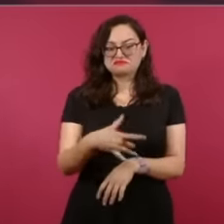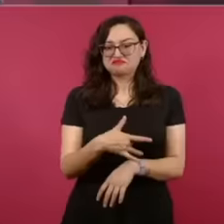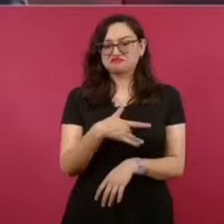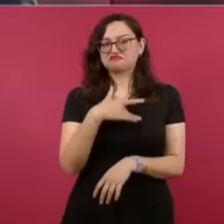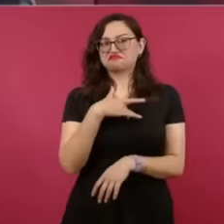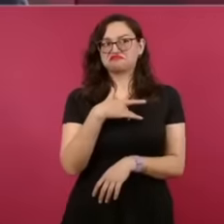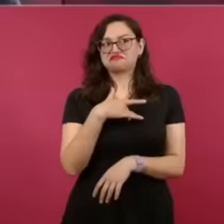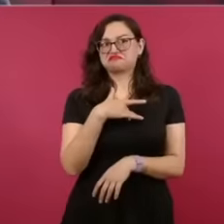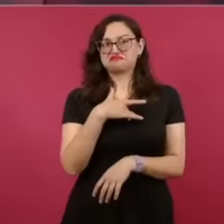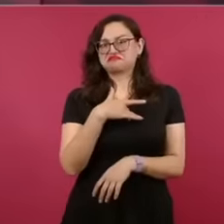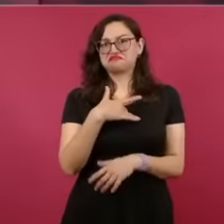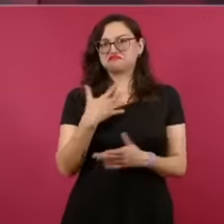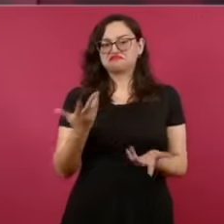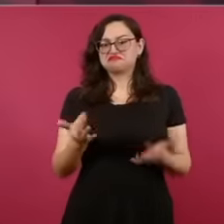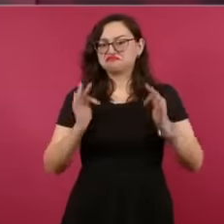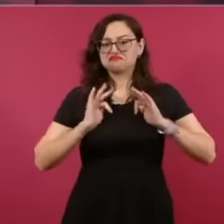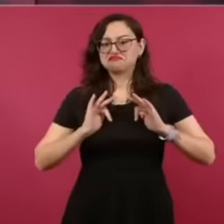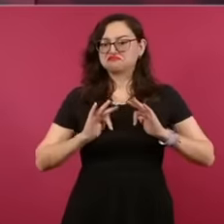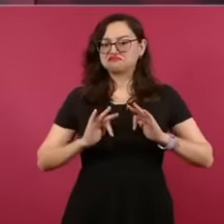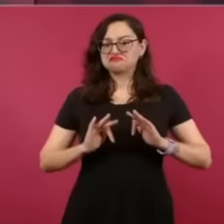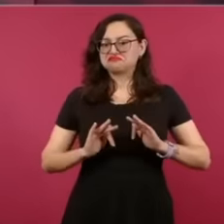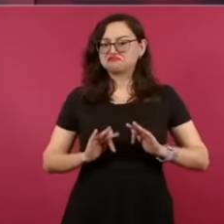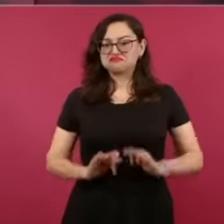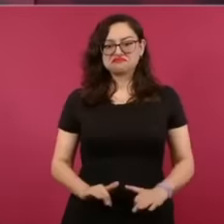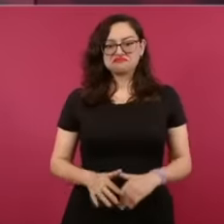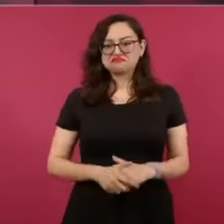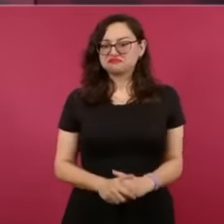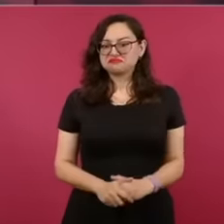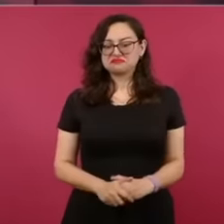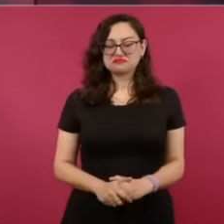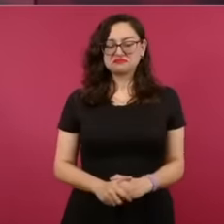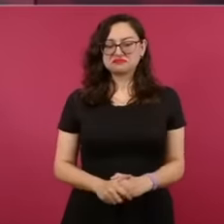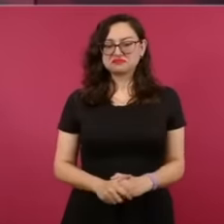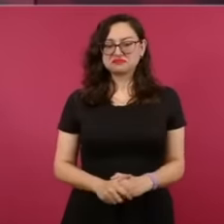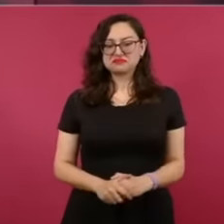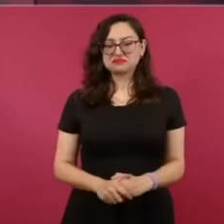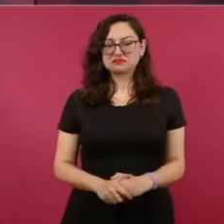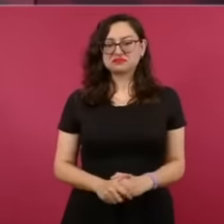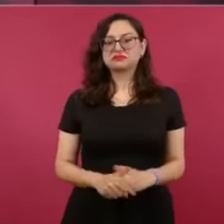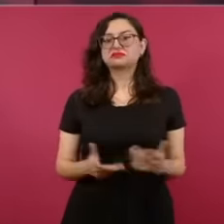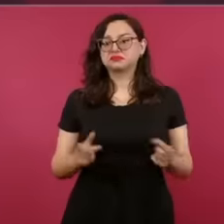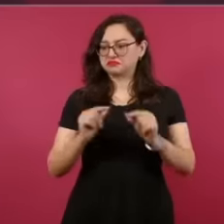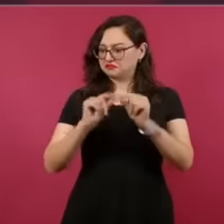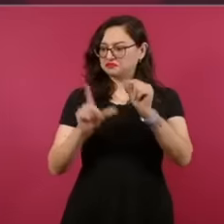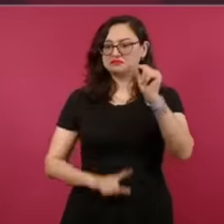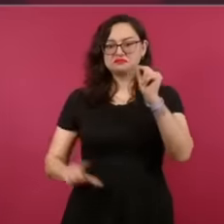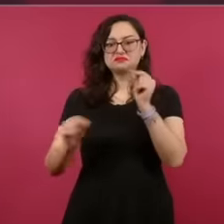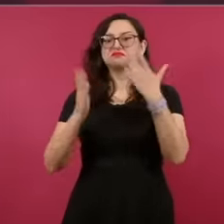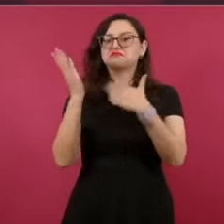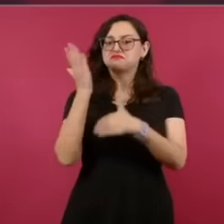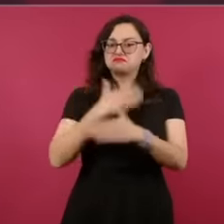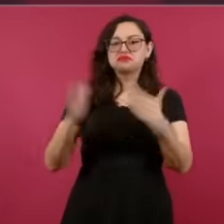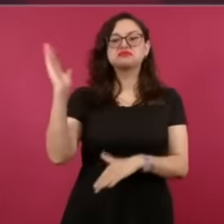estamos seguros de que vamos a salir adelante.